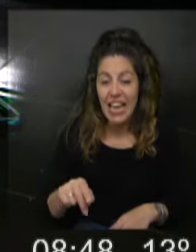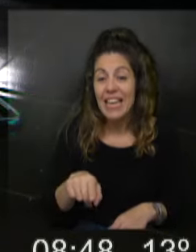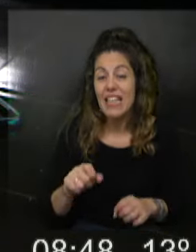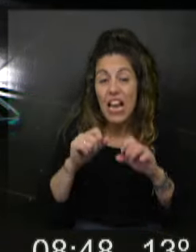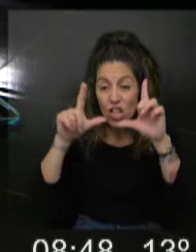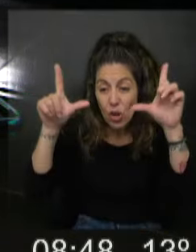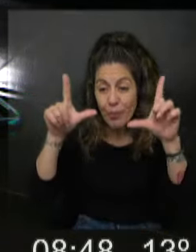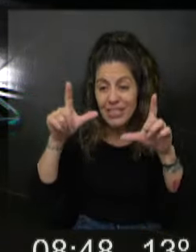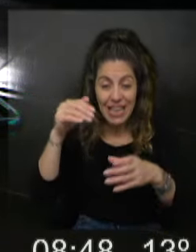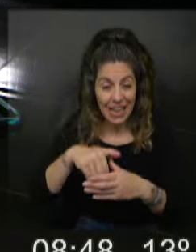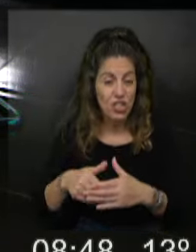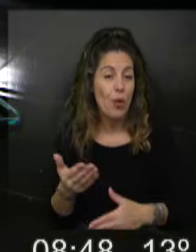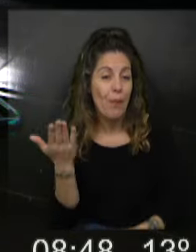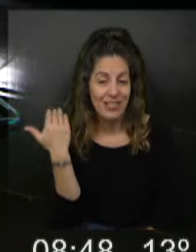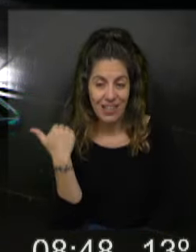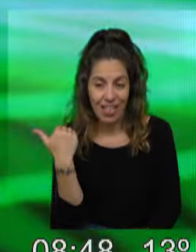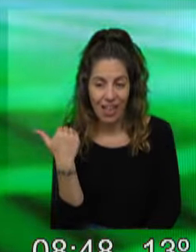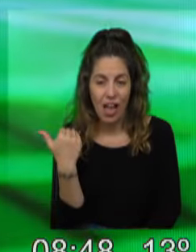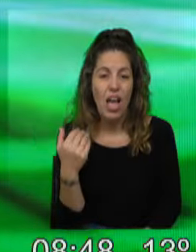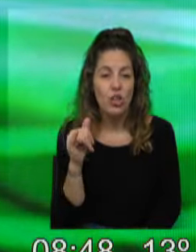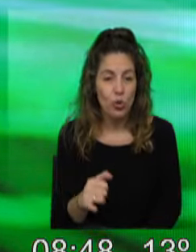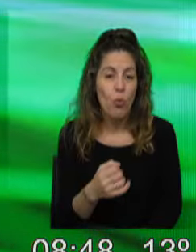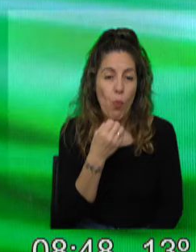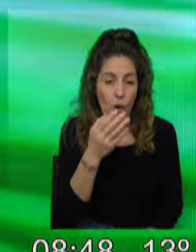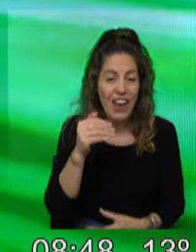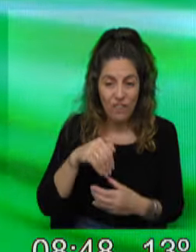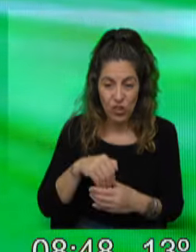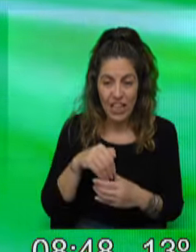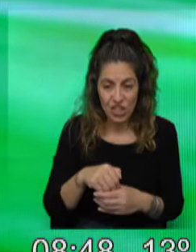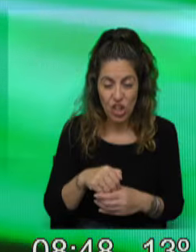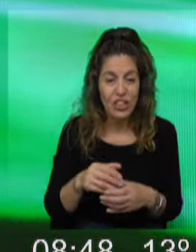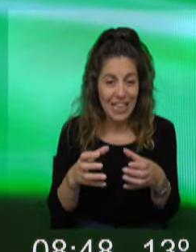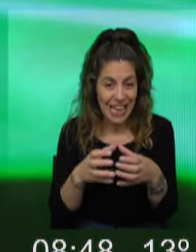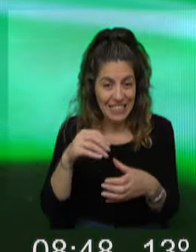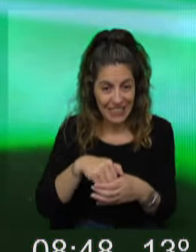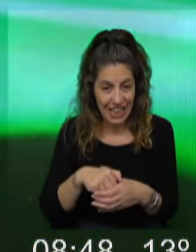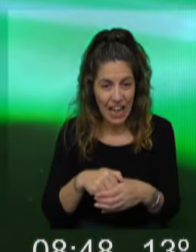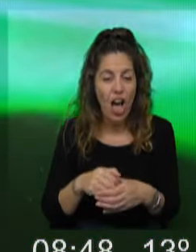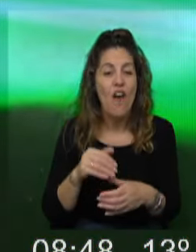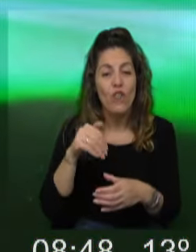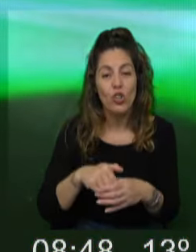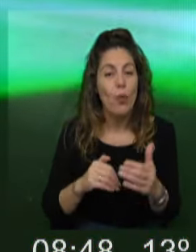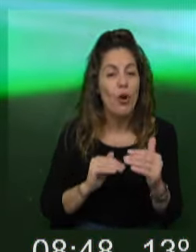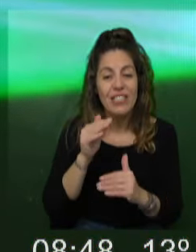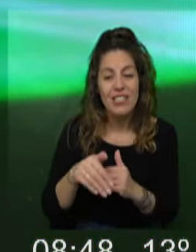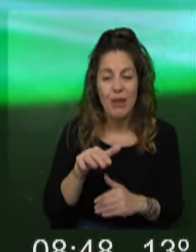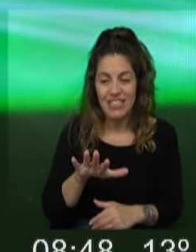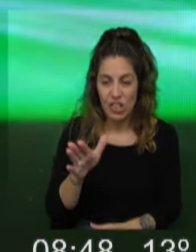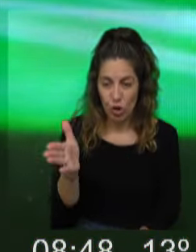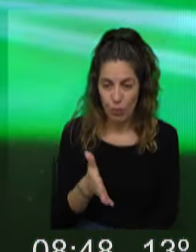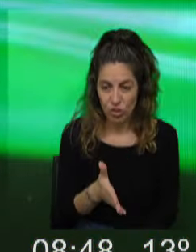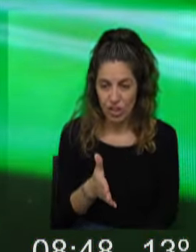sorpresa de la elección pasada este tuvo una muy buena votación en la interna estuvo votó por encima del